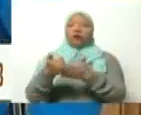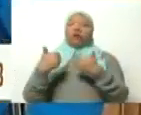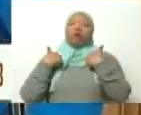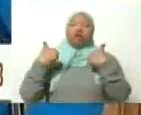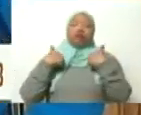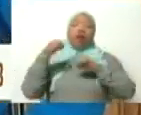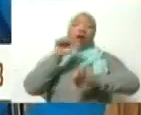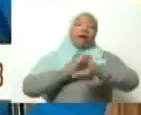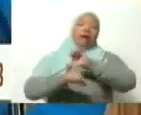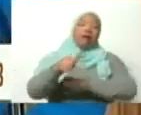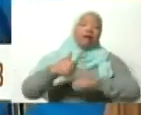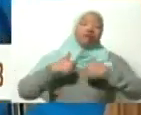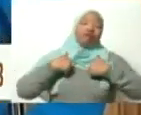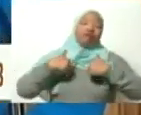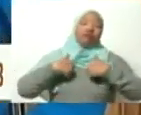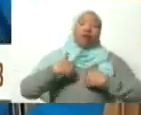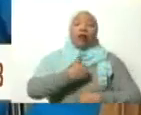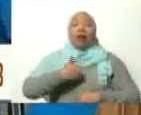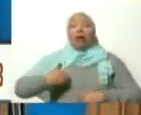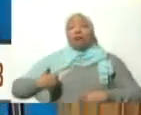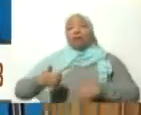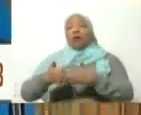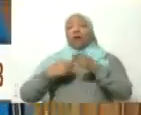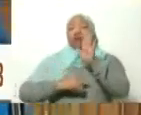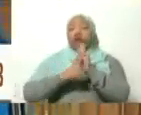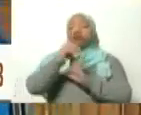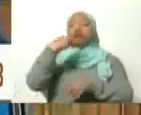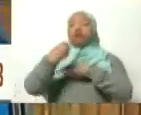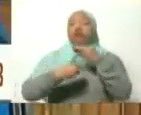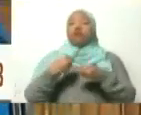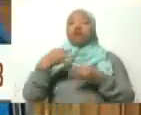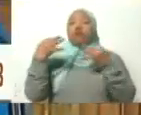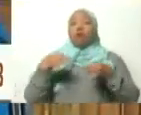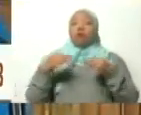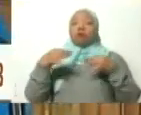bloqueo. No podemos crecer de forma